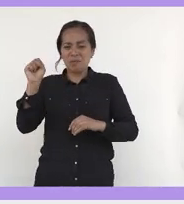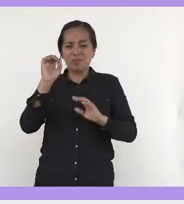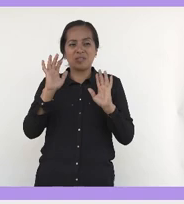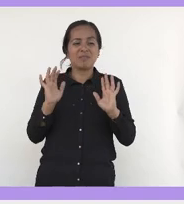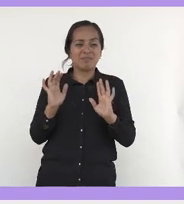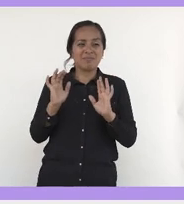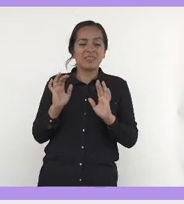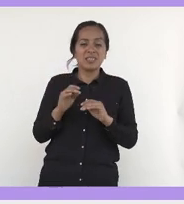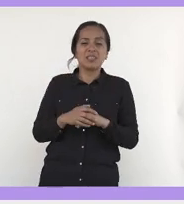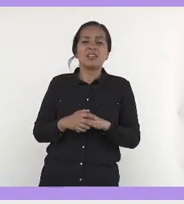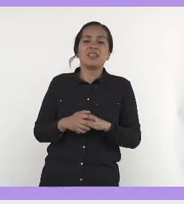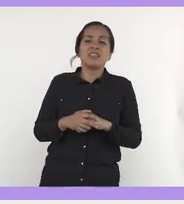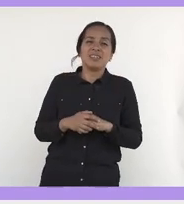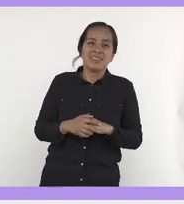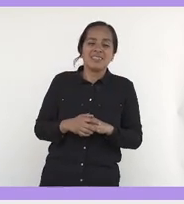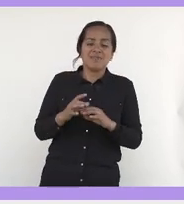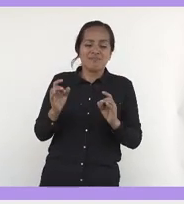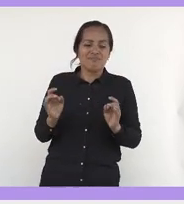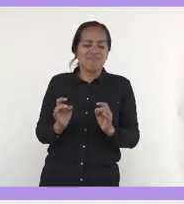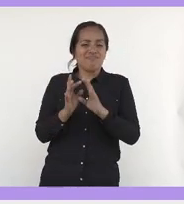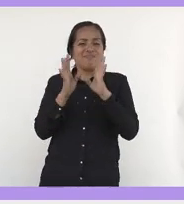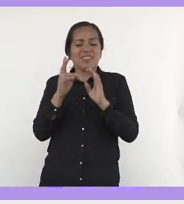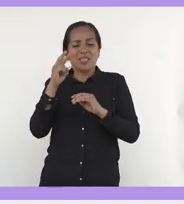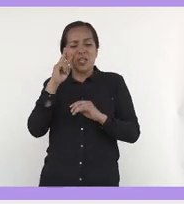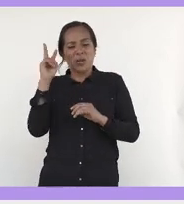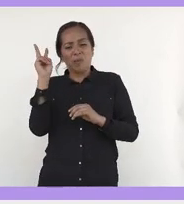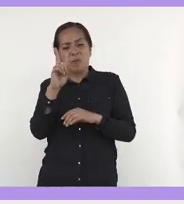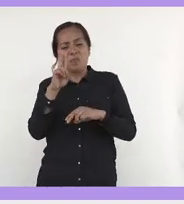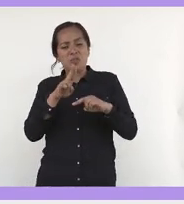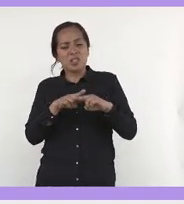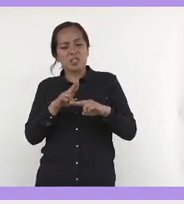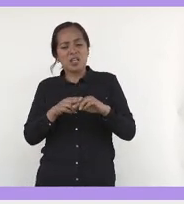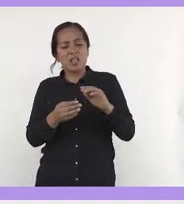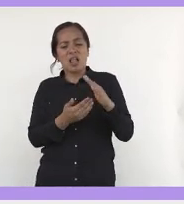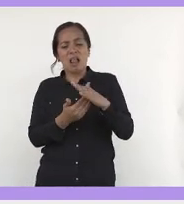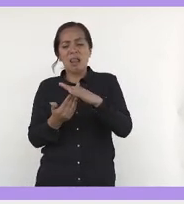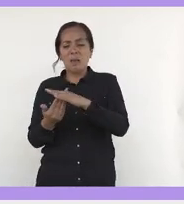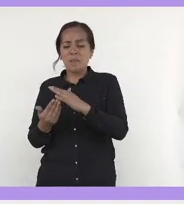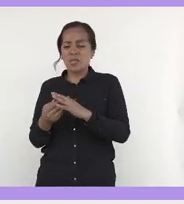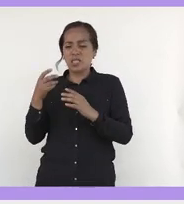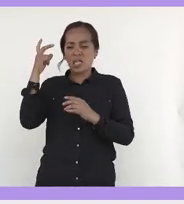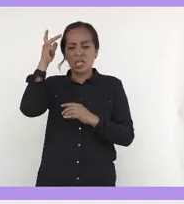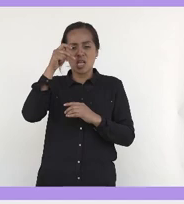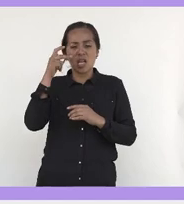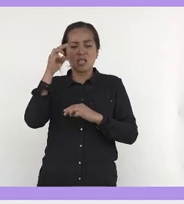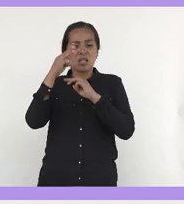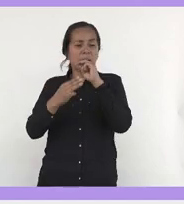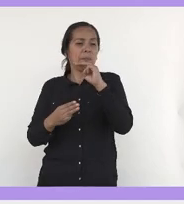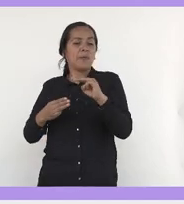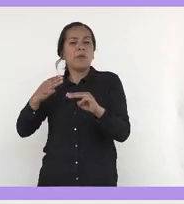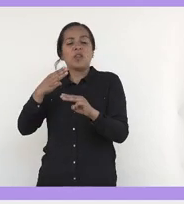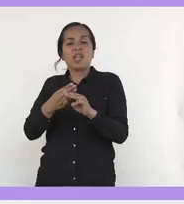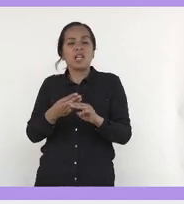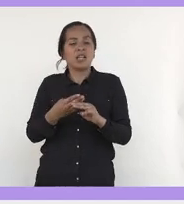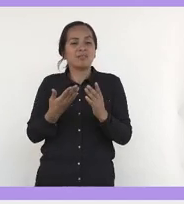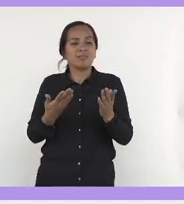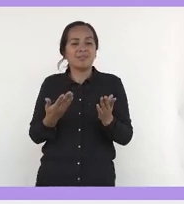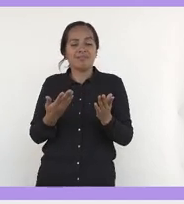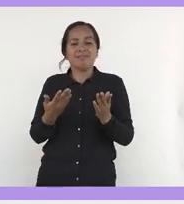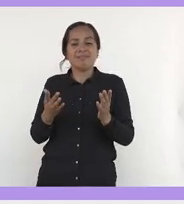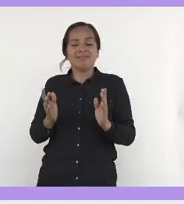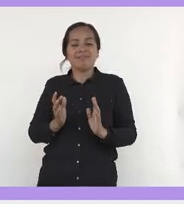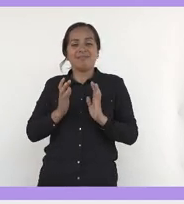Exacto Entonces de repente te vemos sentada en la mesa de análisis del nerviosa